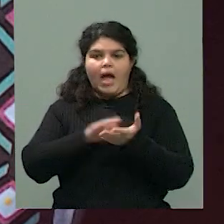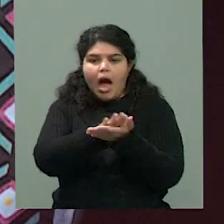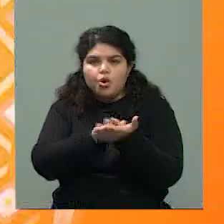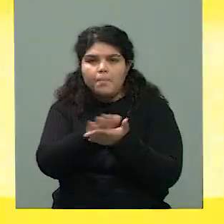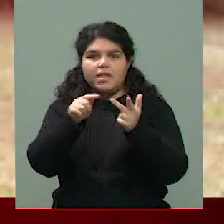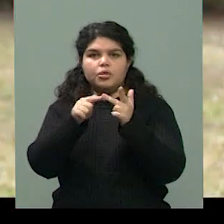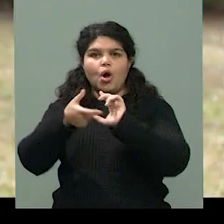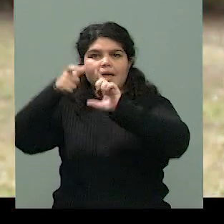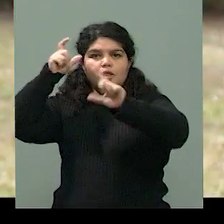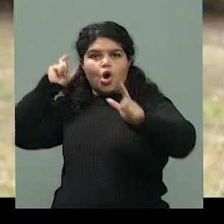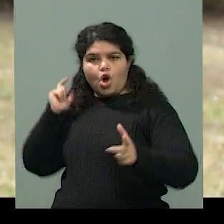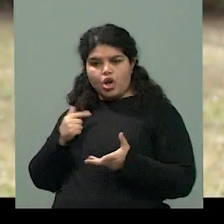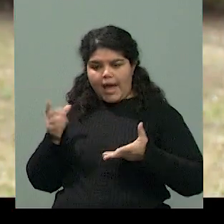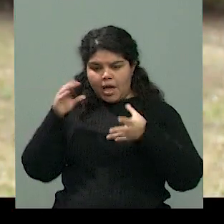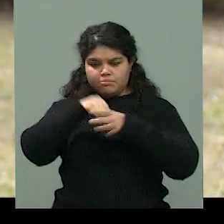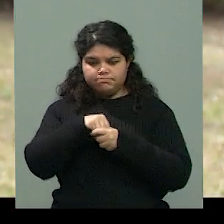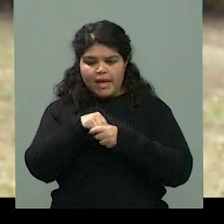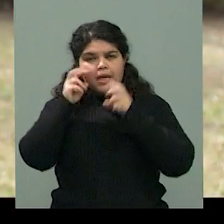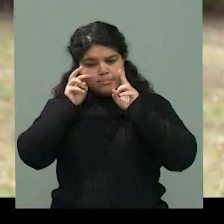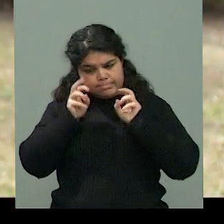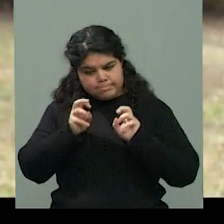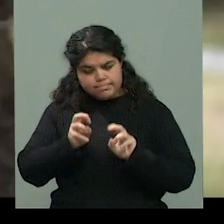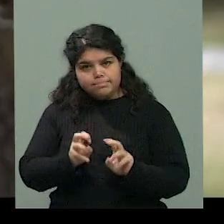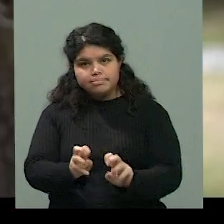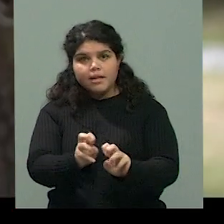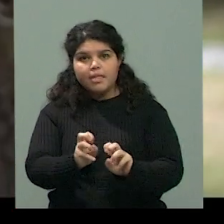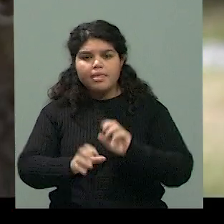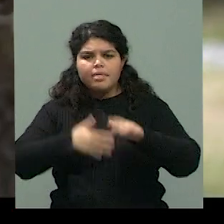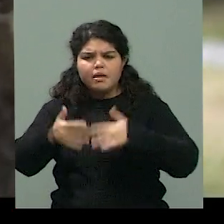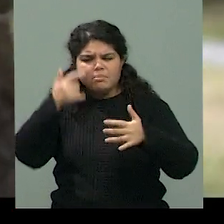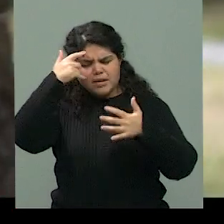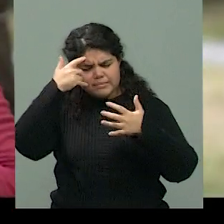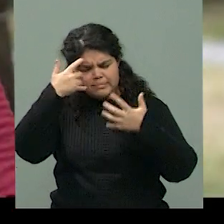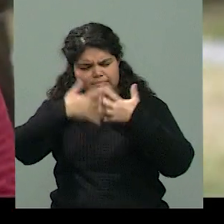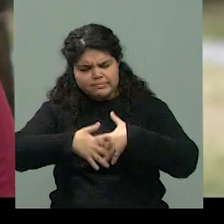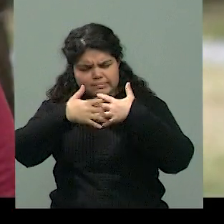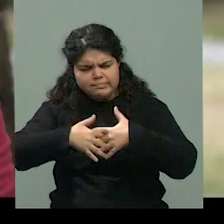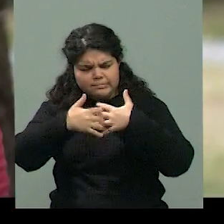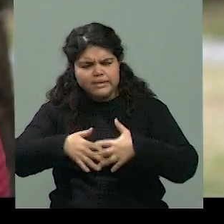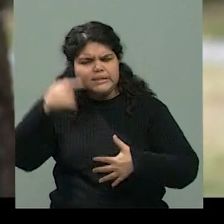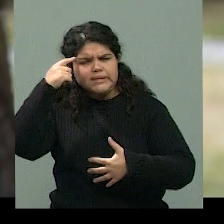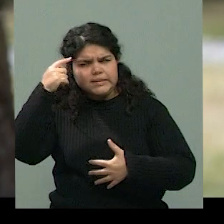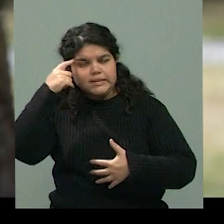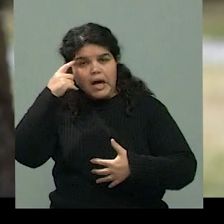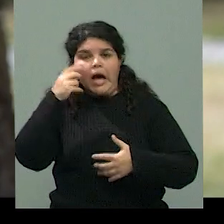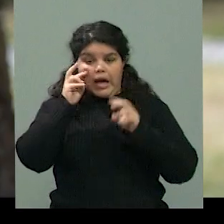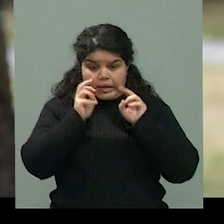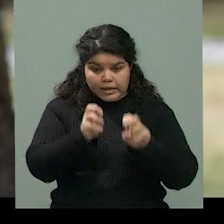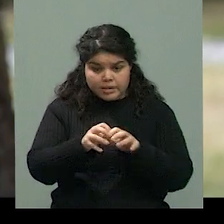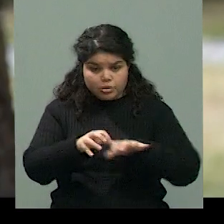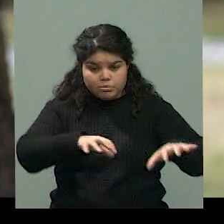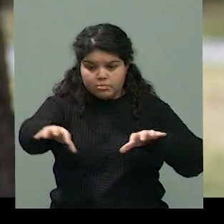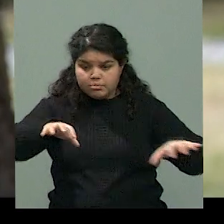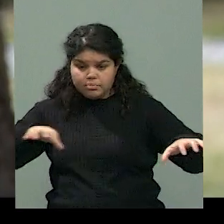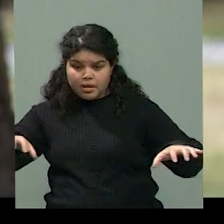proceso de pensamiento es un proceso físico, ¿no?, que a uno llega un momento que le duele la cabeza y decís, bueno, a ver, lo analizo, lo desmenuzo, lo